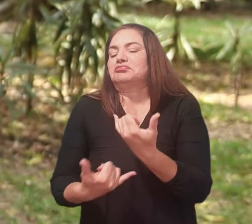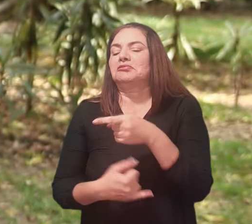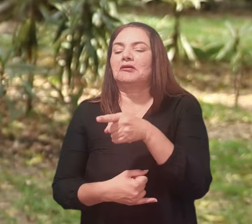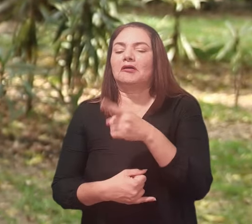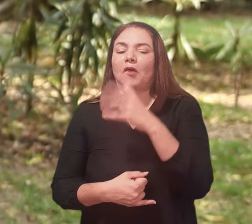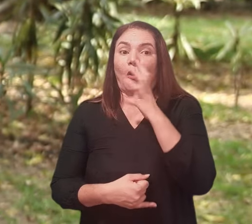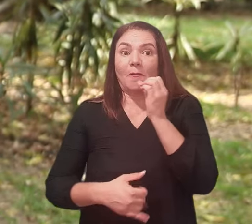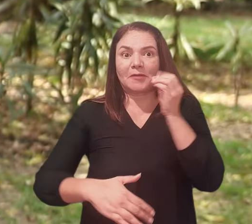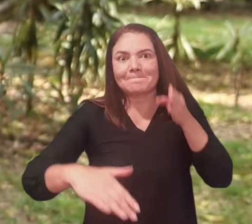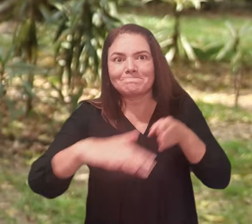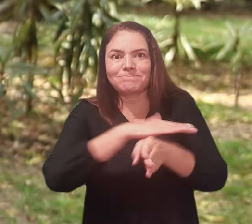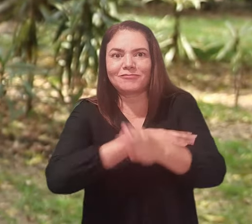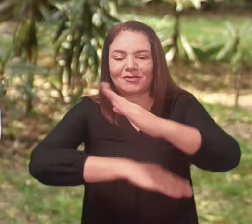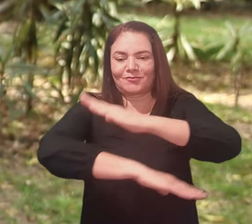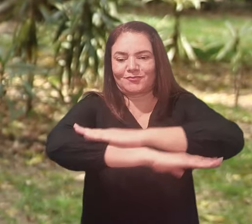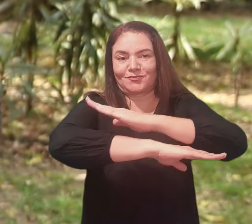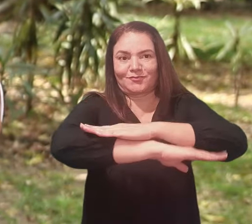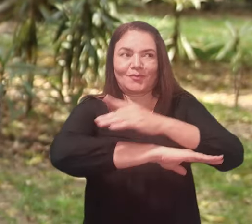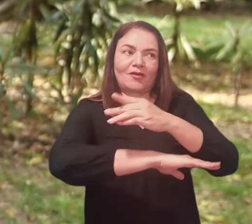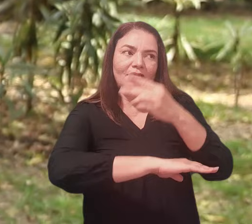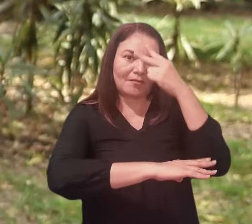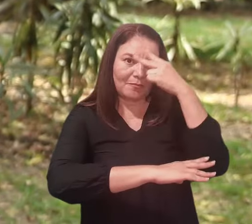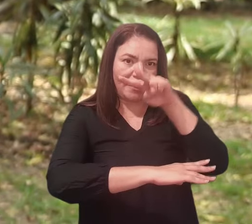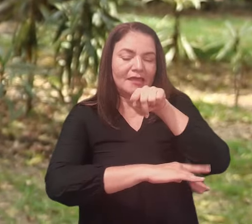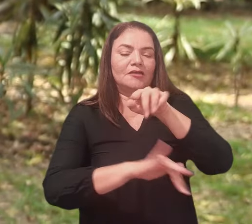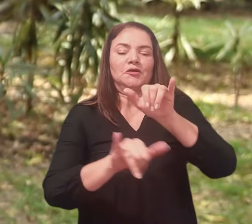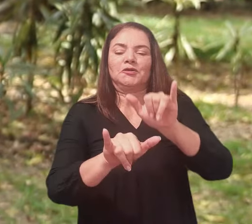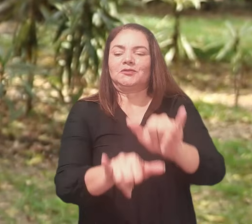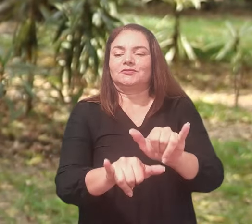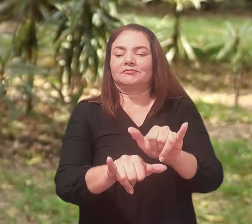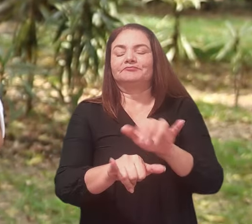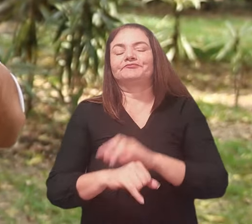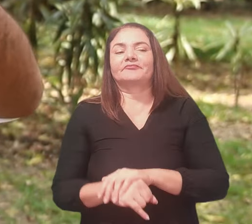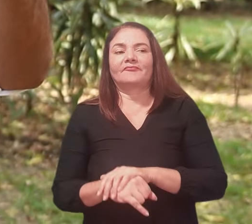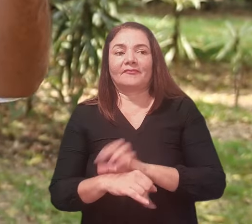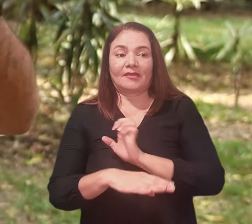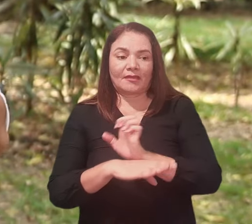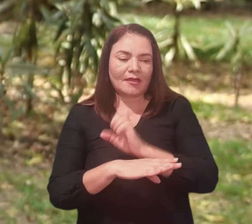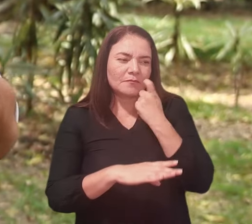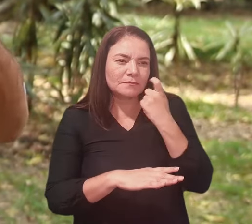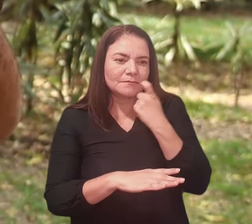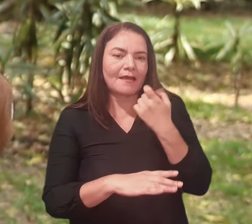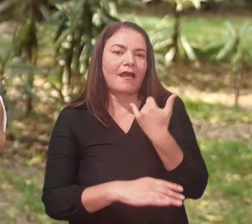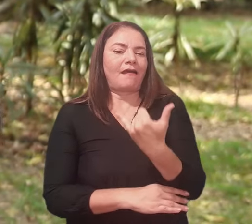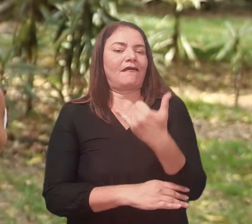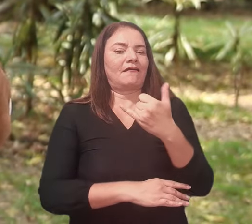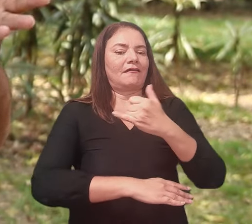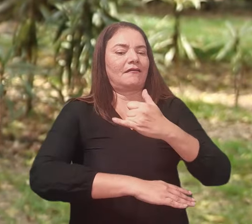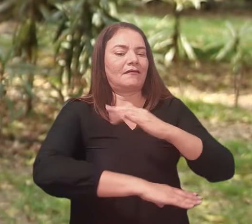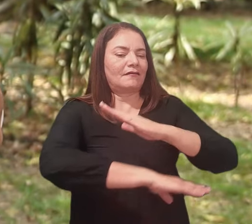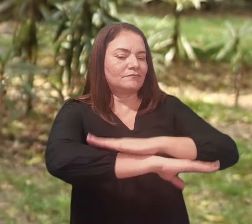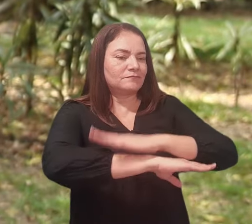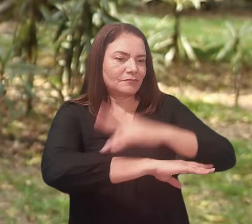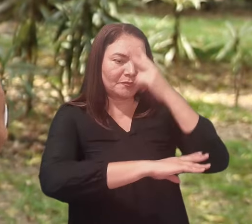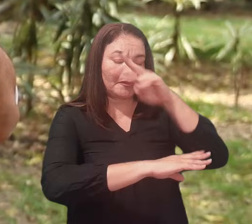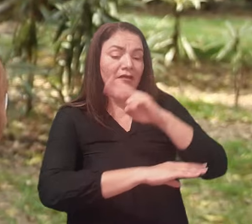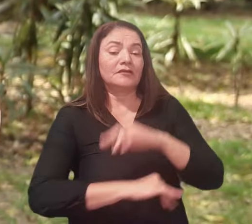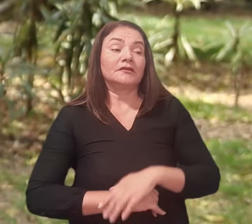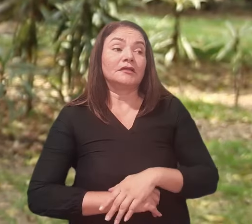la disputa se origina porque Ecuador le solicita a México que le entregue a esta persona para que concurra ante la